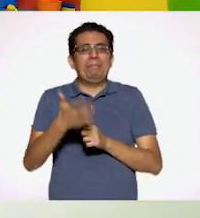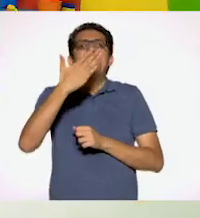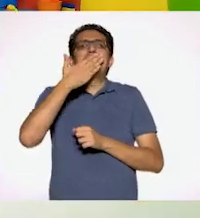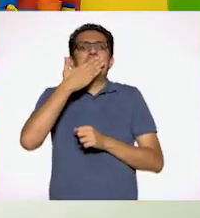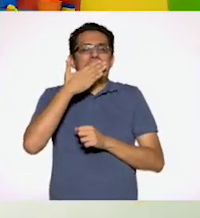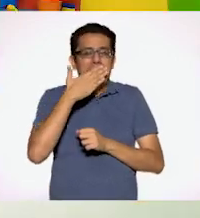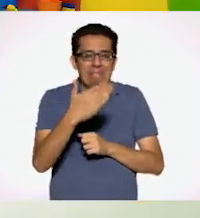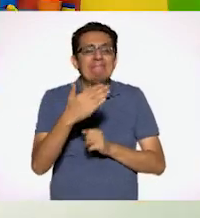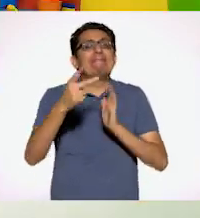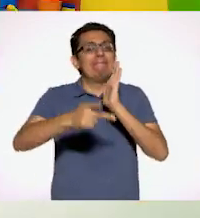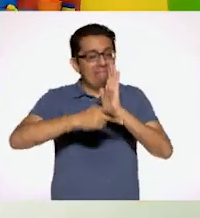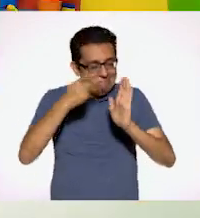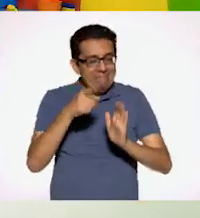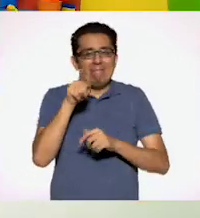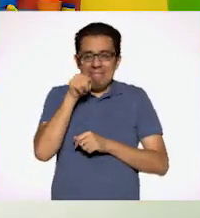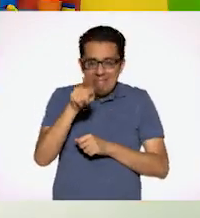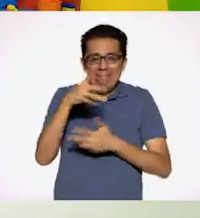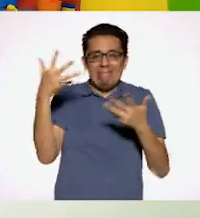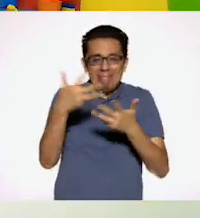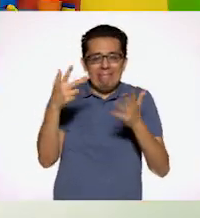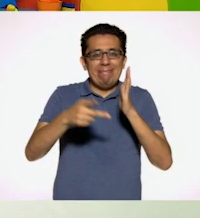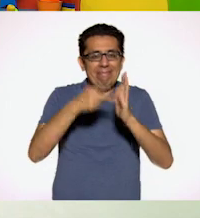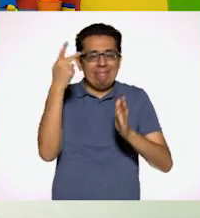¡Bien! ¡Uno más, tú!